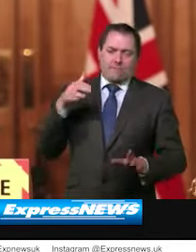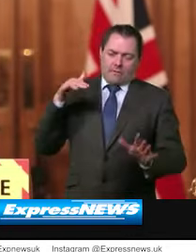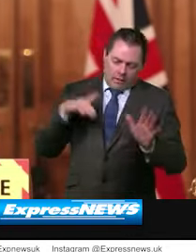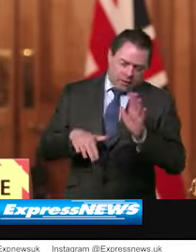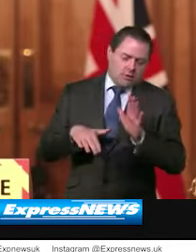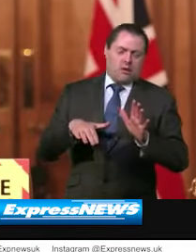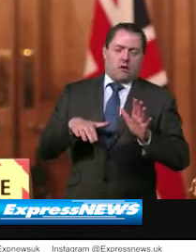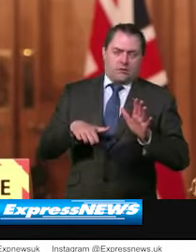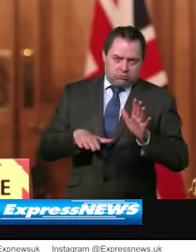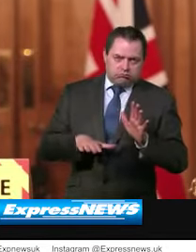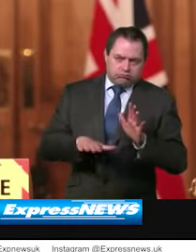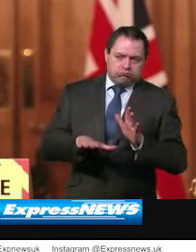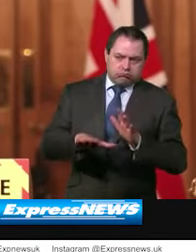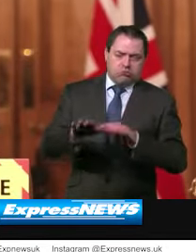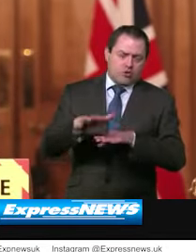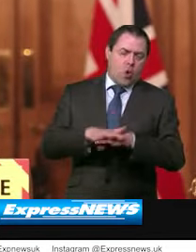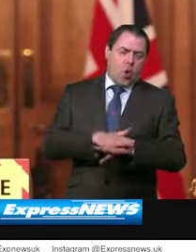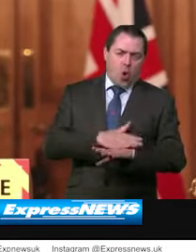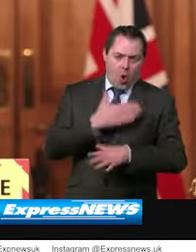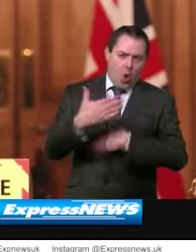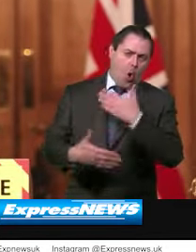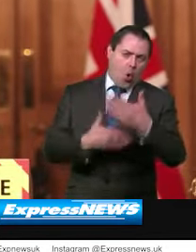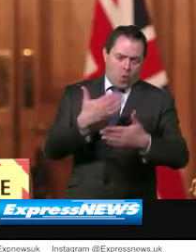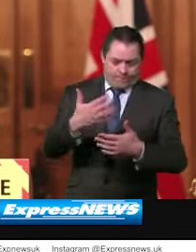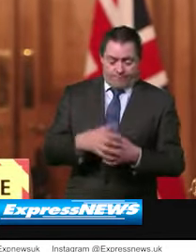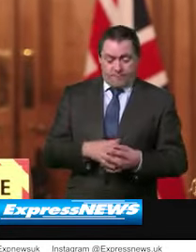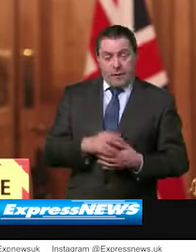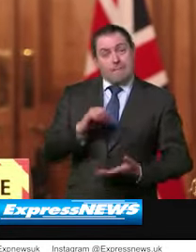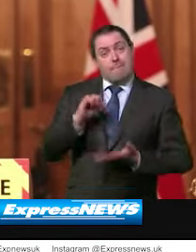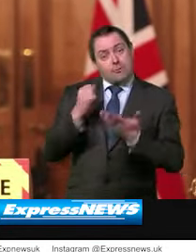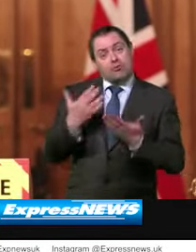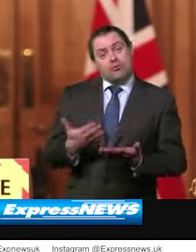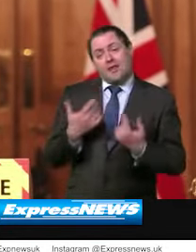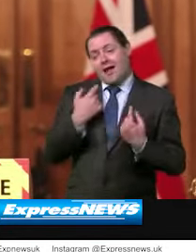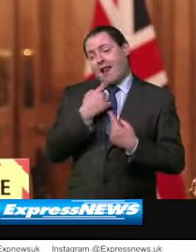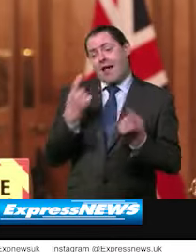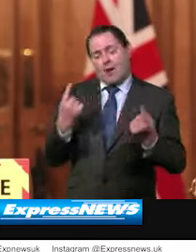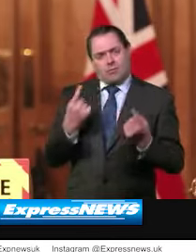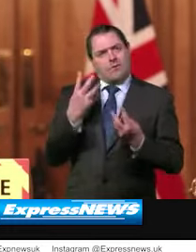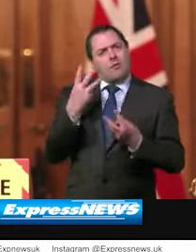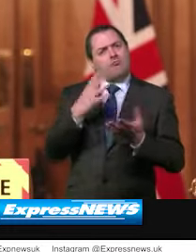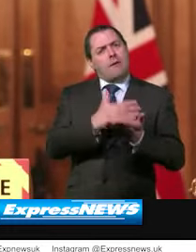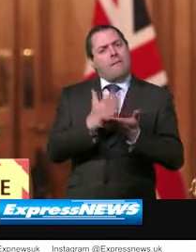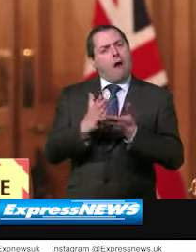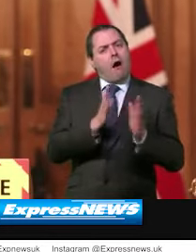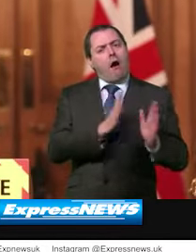plan de tres partes para proteger los trabajos y los medios de vida del pueblo británico